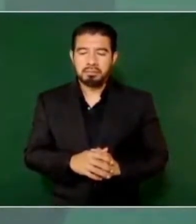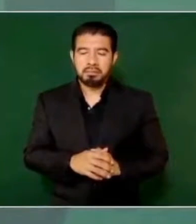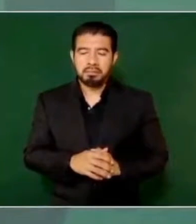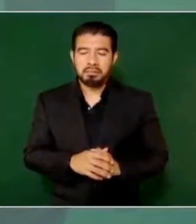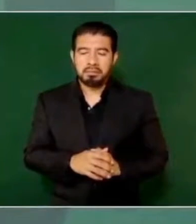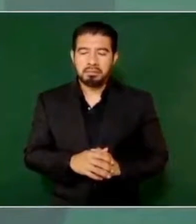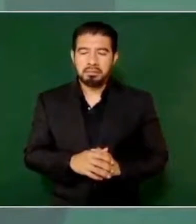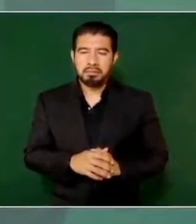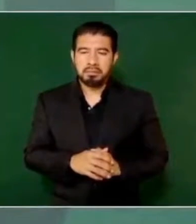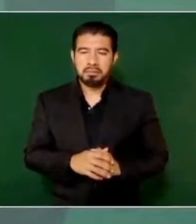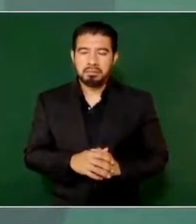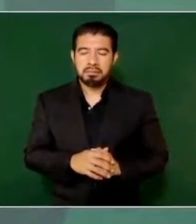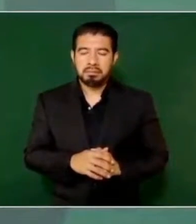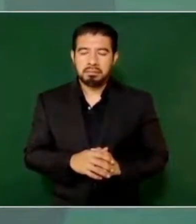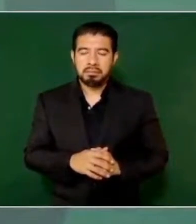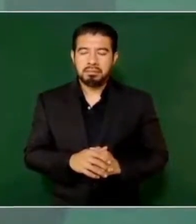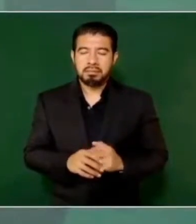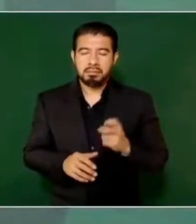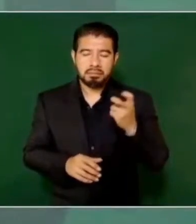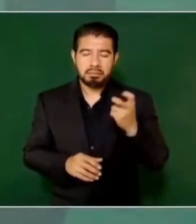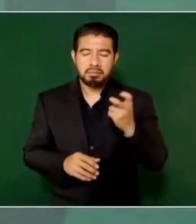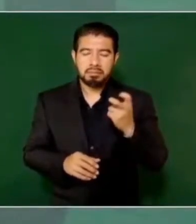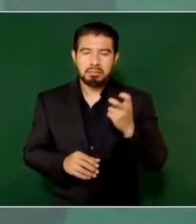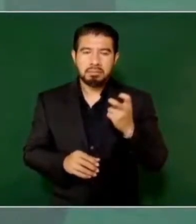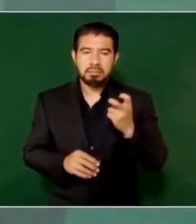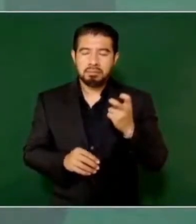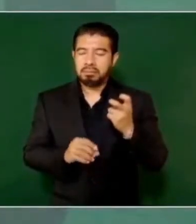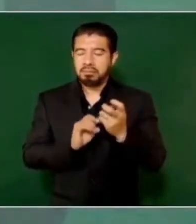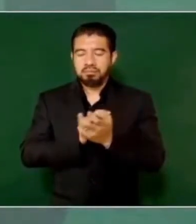Eso es algo único.